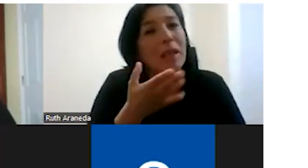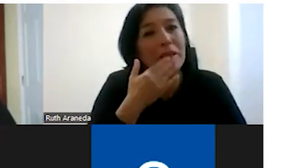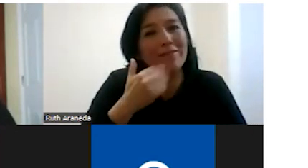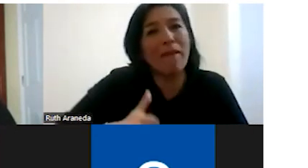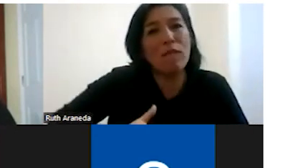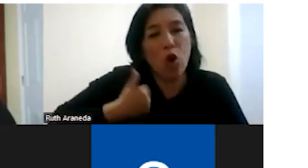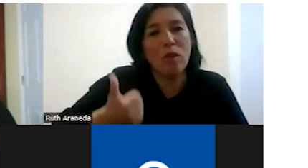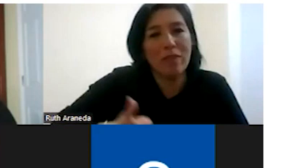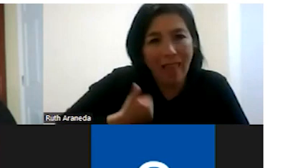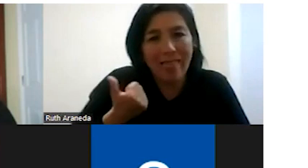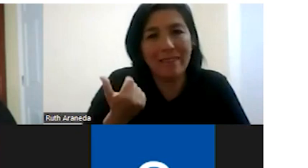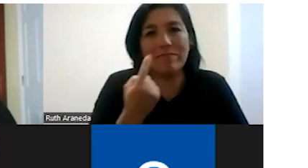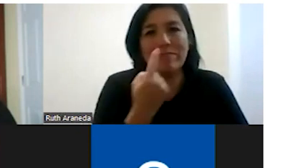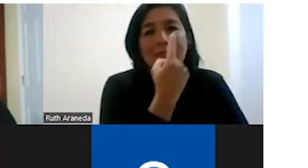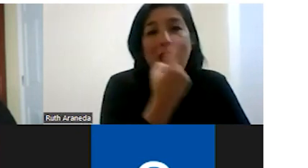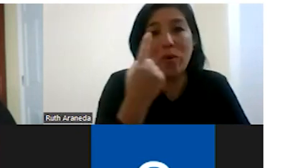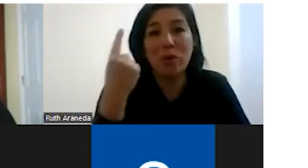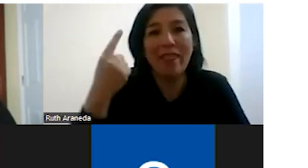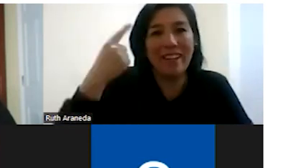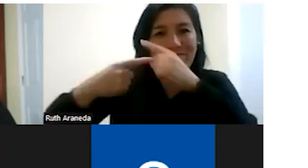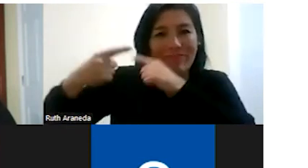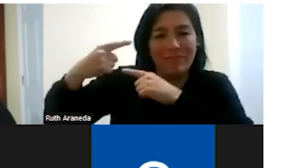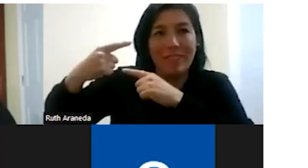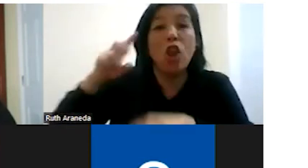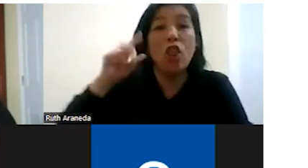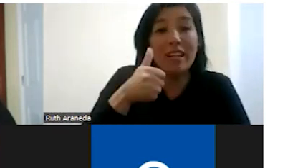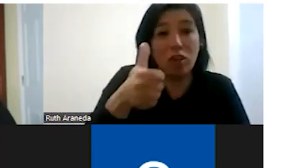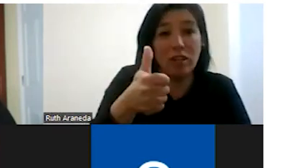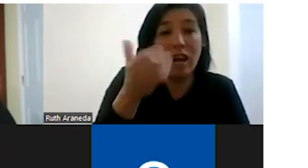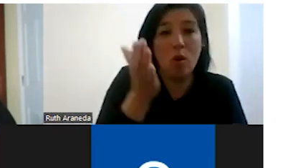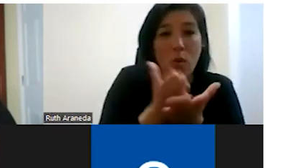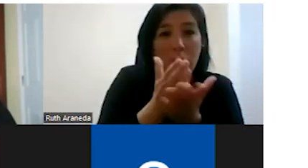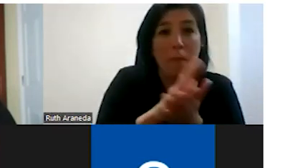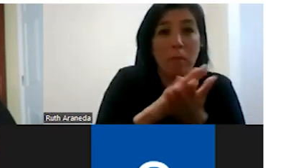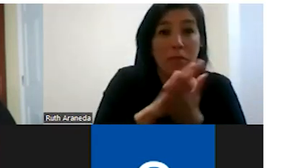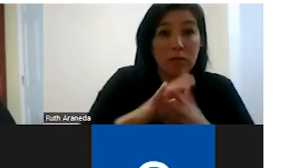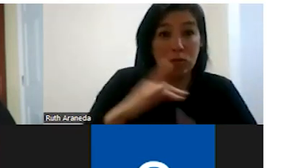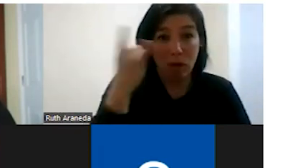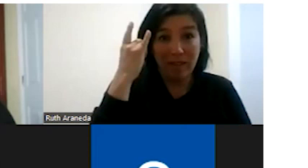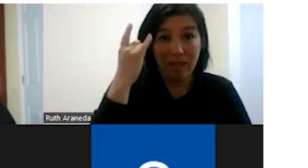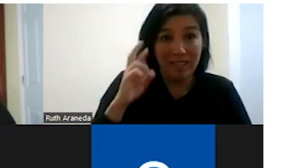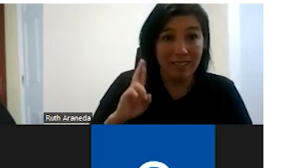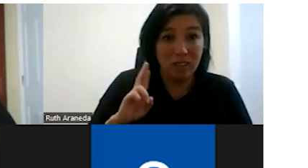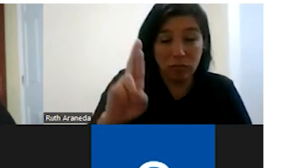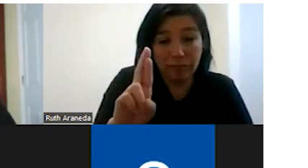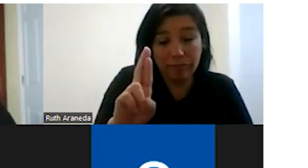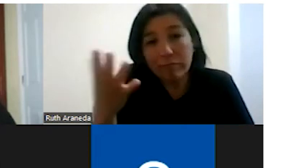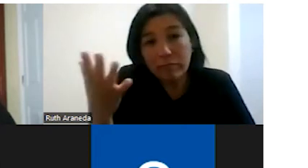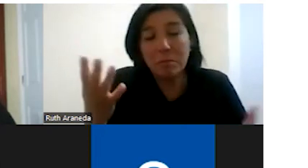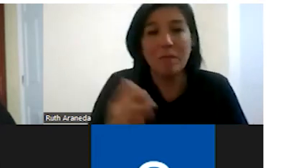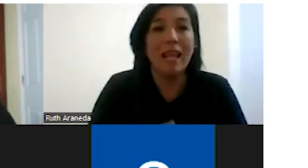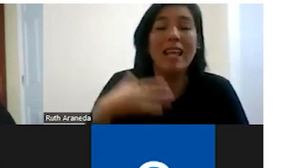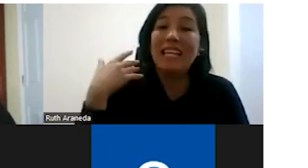Depende de la voluntad de los directores de la escuela. Así de simple. Ni siquiera el rector de la universidad puede interferir en eso. Entonces, es